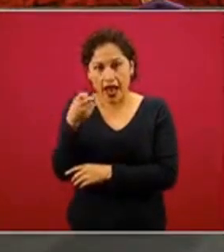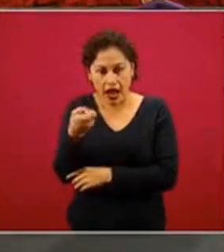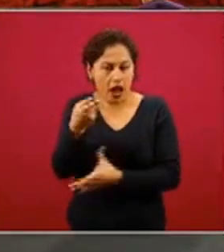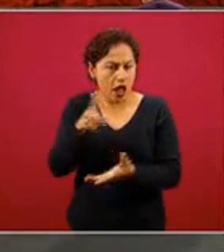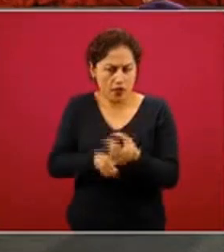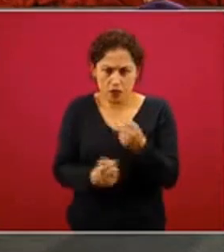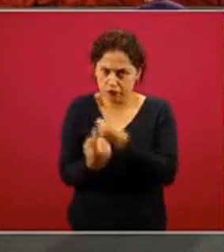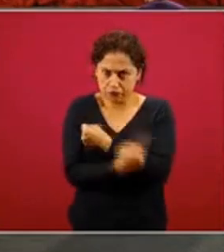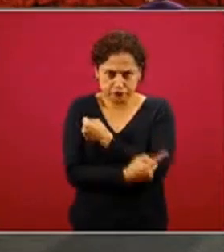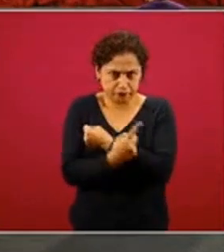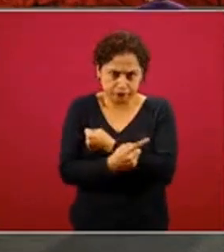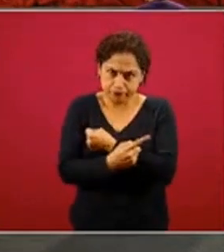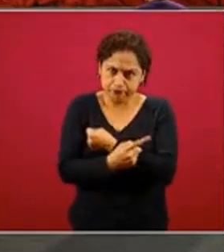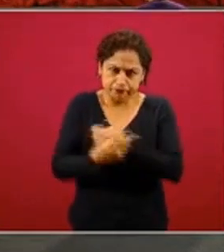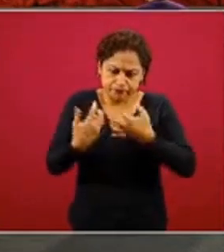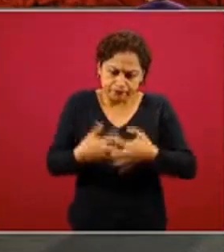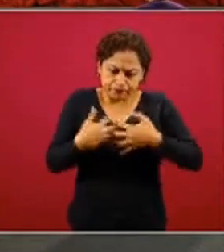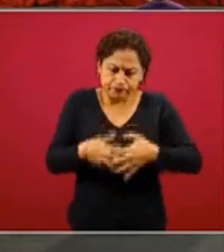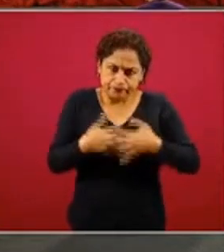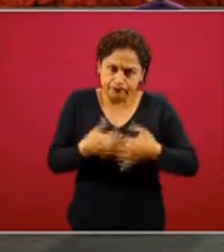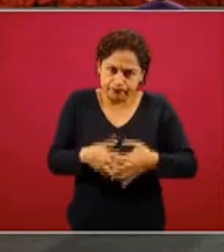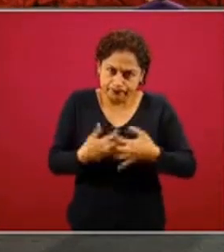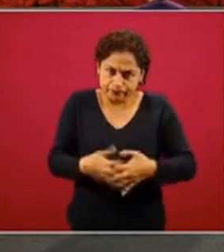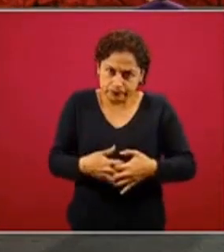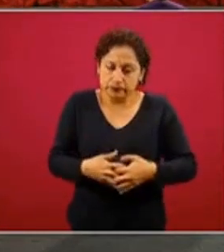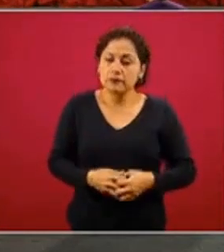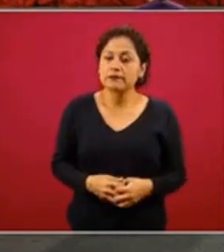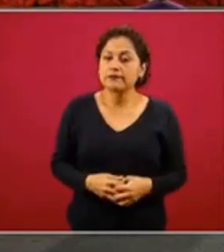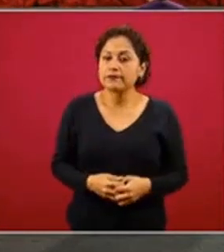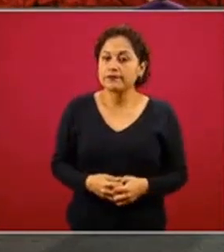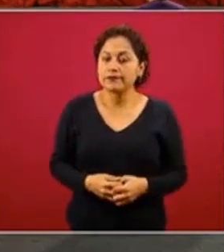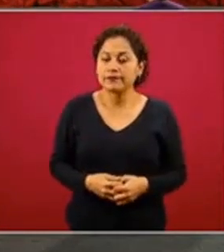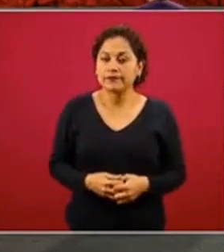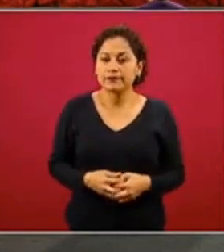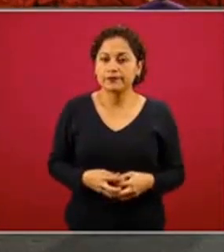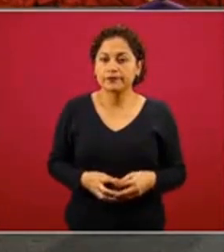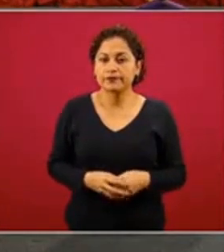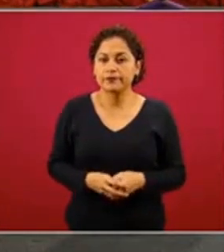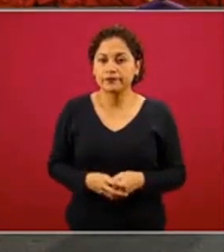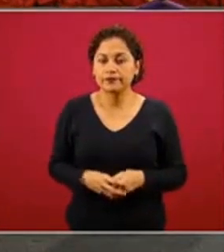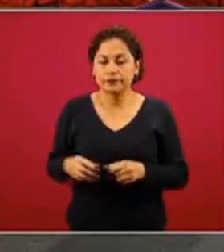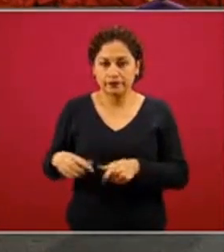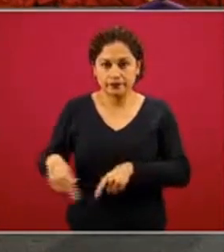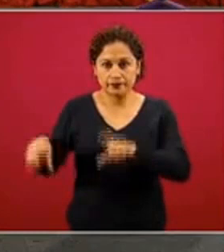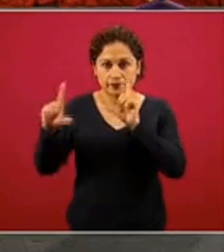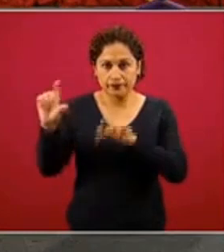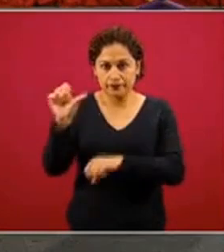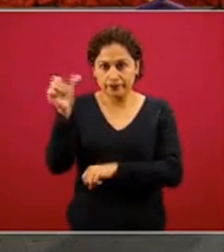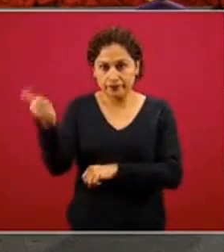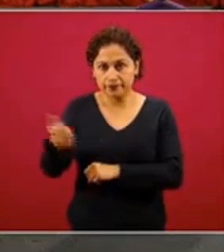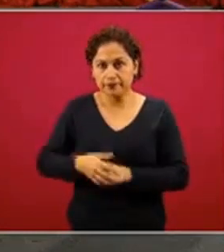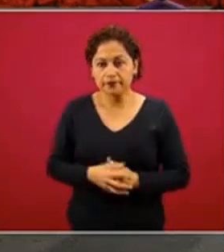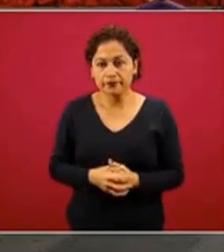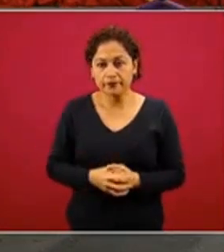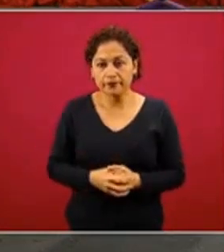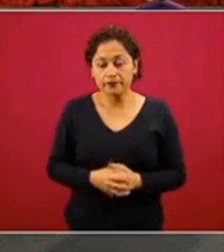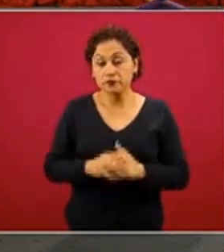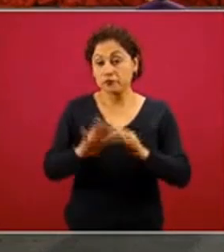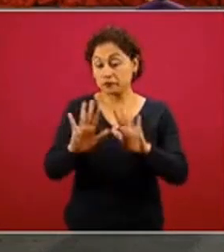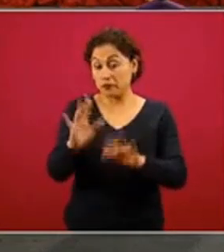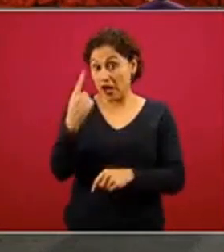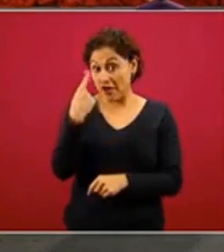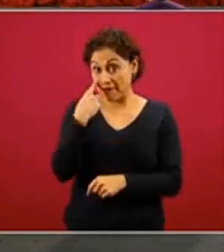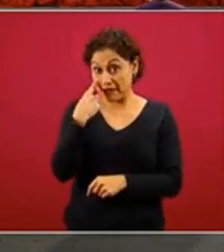se ha usado, pues ha mostrado también pobres resultados. La siguiente, por favor. Ahora bien, ¿qué